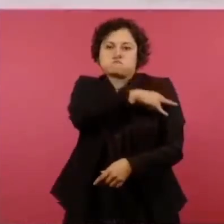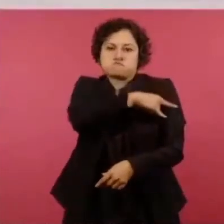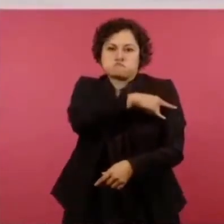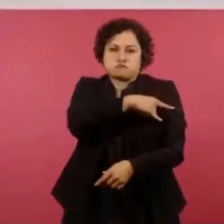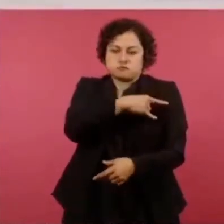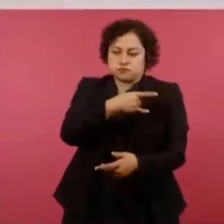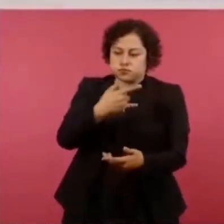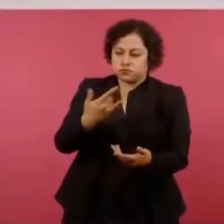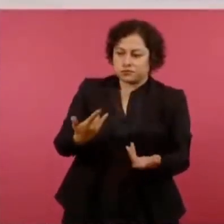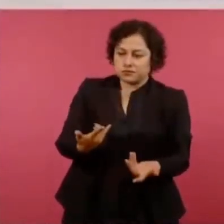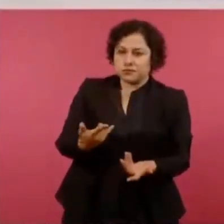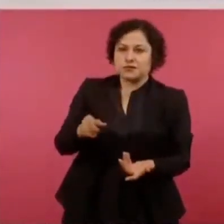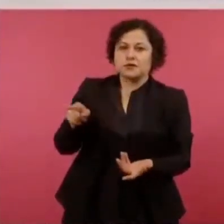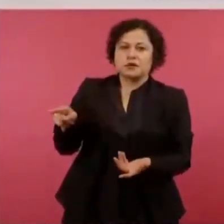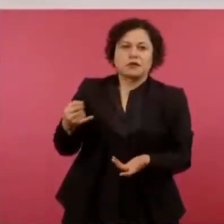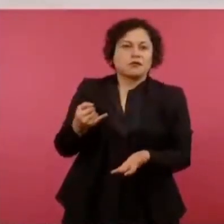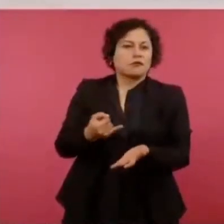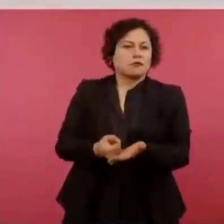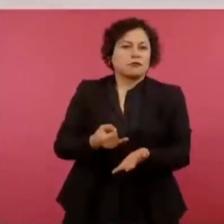y también